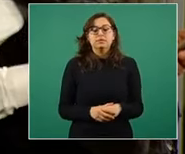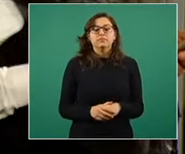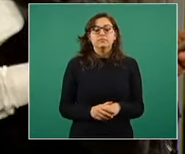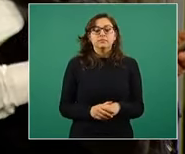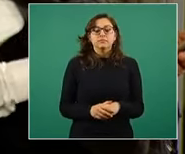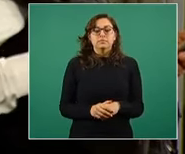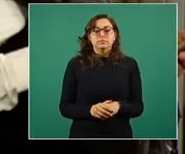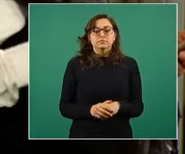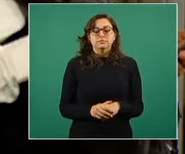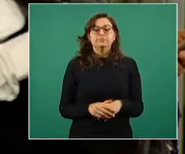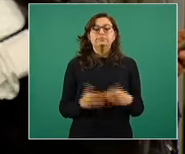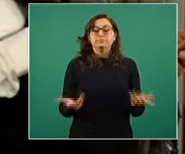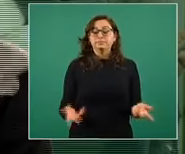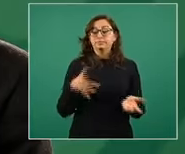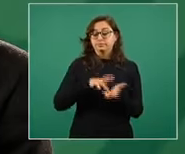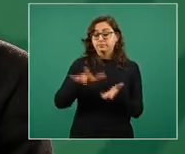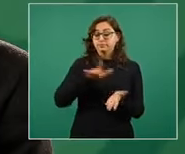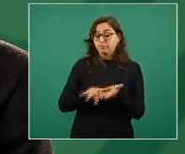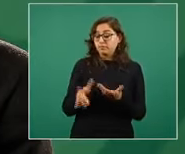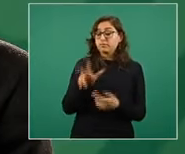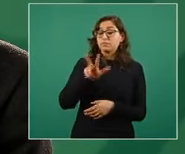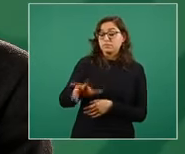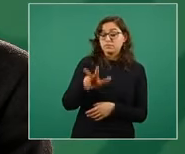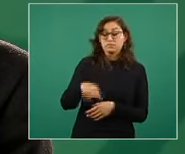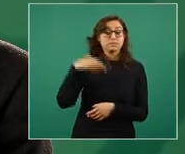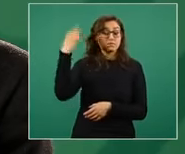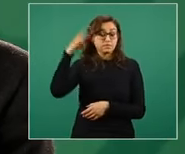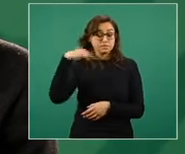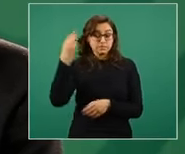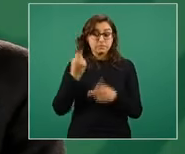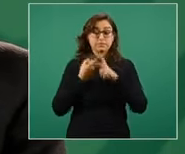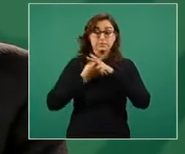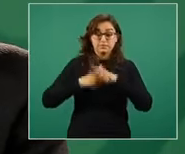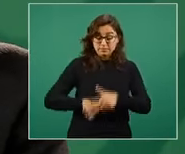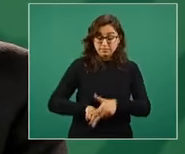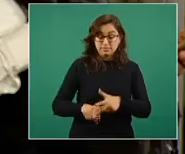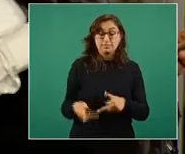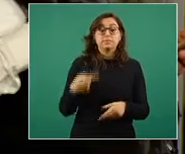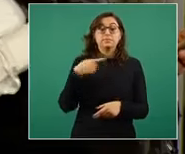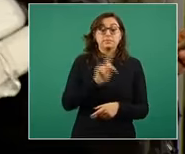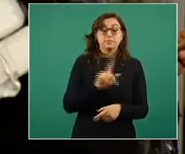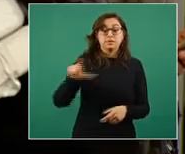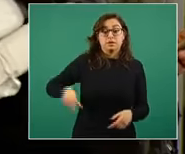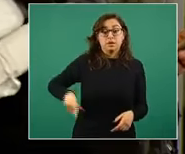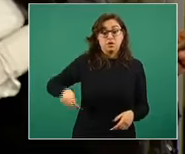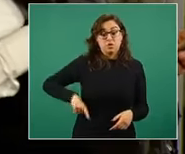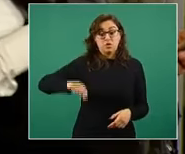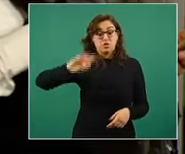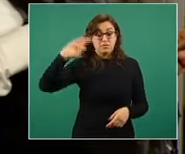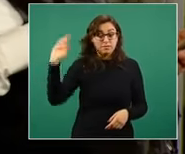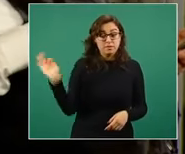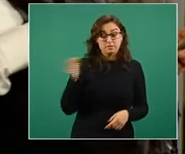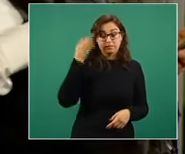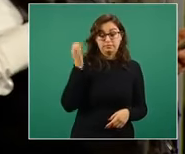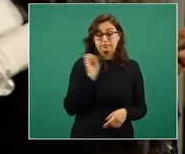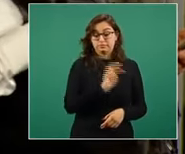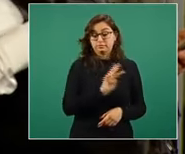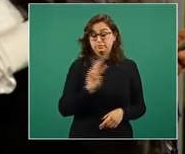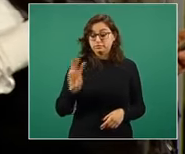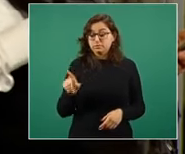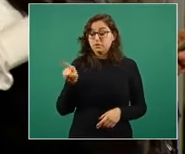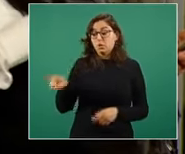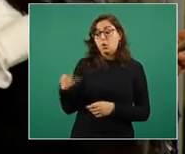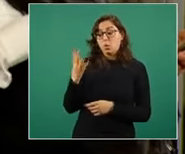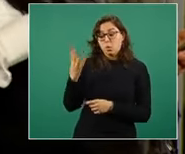día 18 de marzo. Uh-huh. Sin embargo, en los datos abiertos que tiene el gobierno federal en la página, hay 4 personas